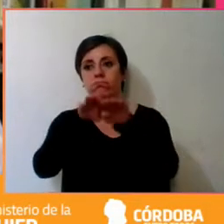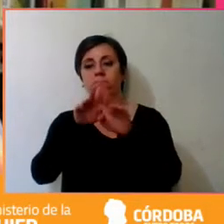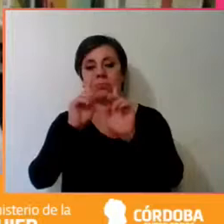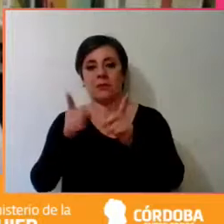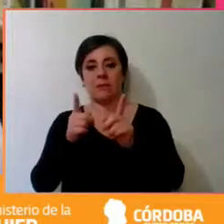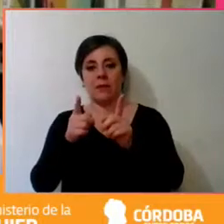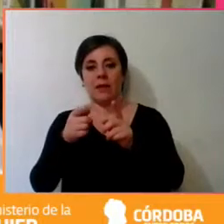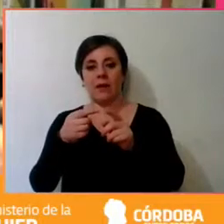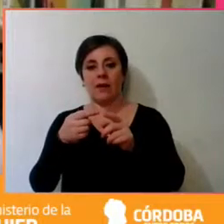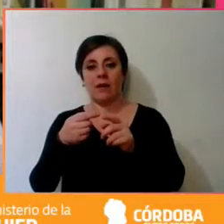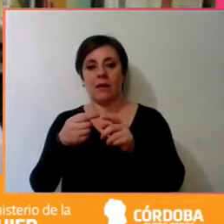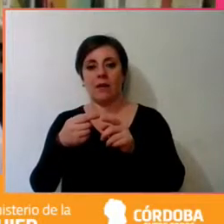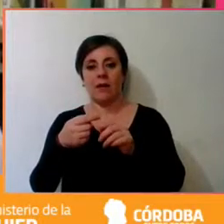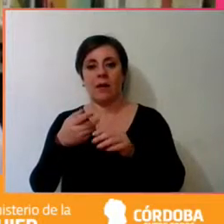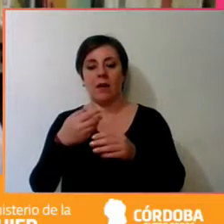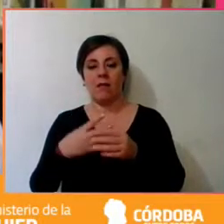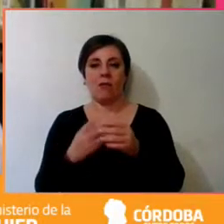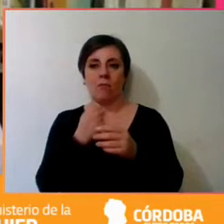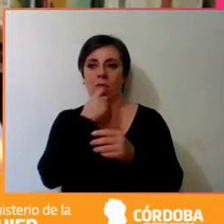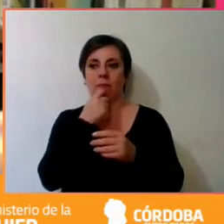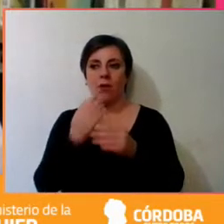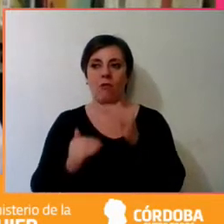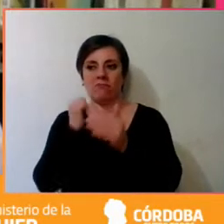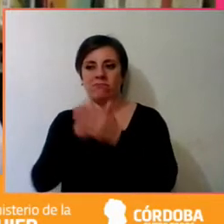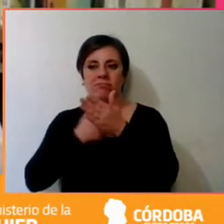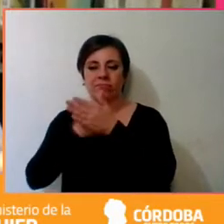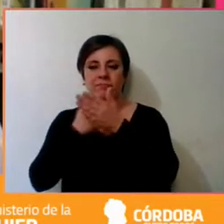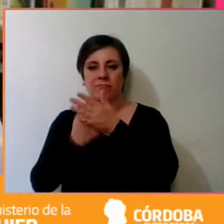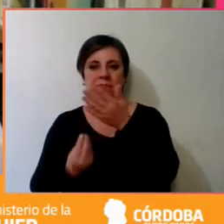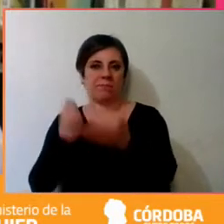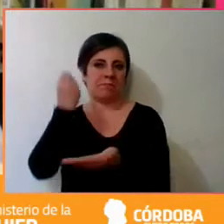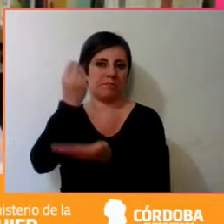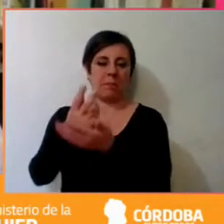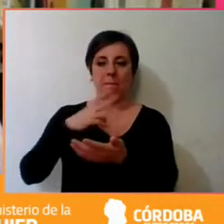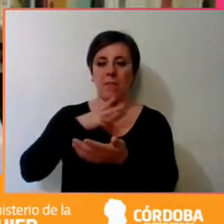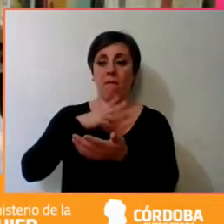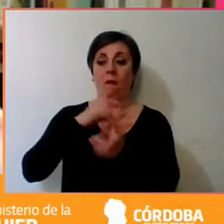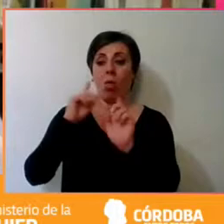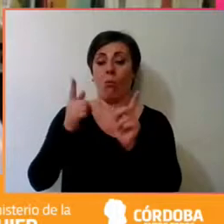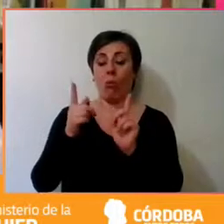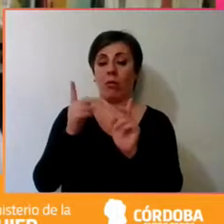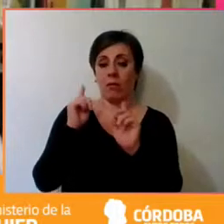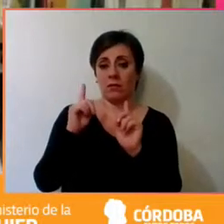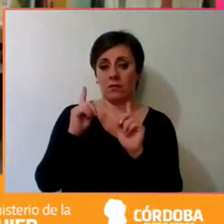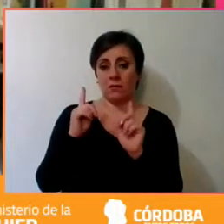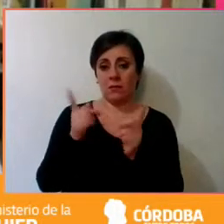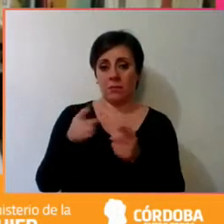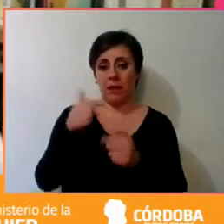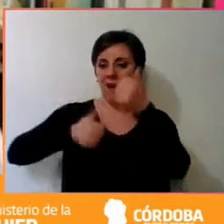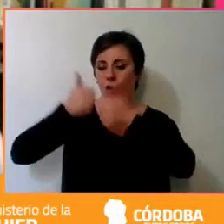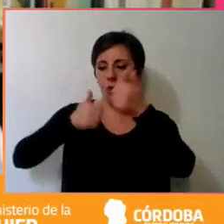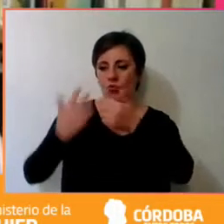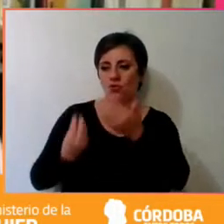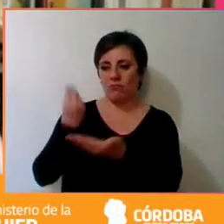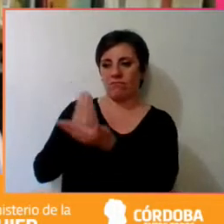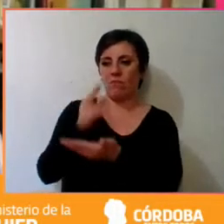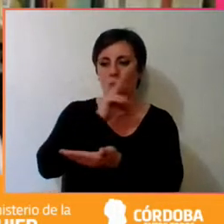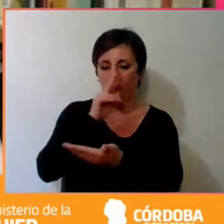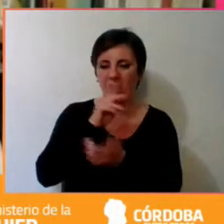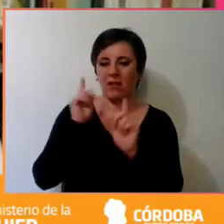las ofertas de promoción que en el ámbito privado se puedan hacer para las personas. Es